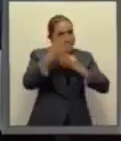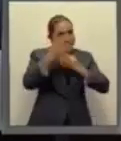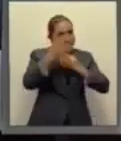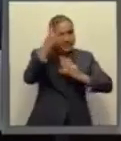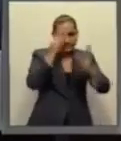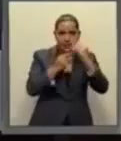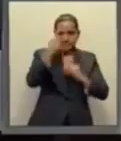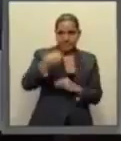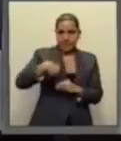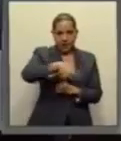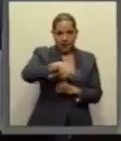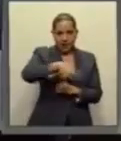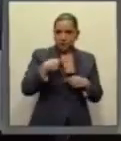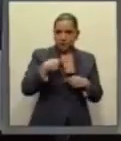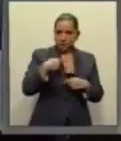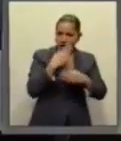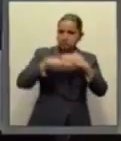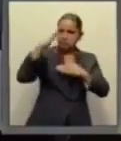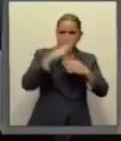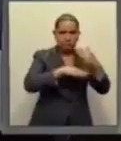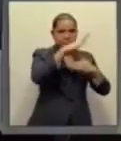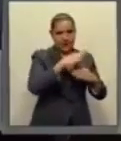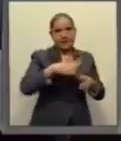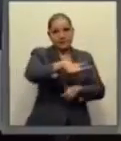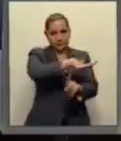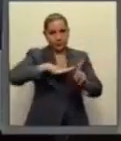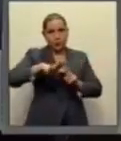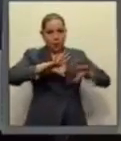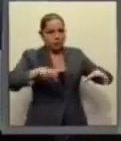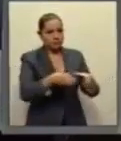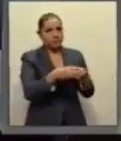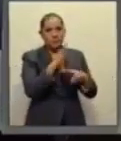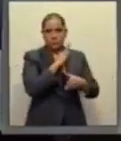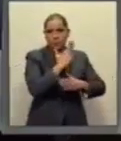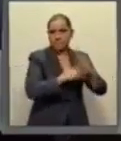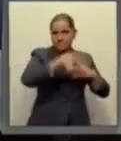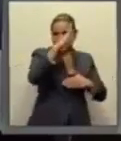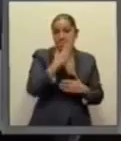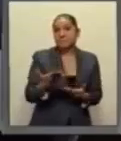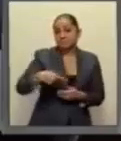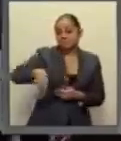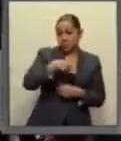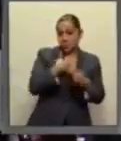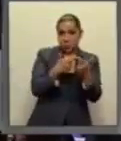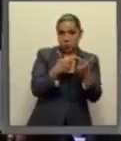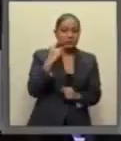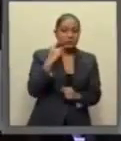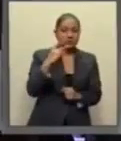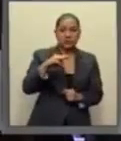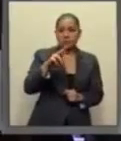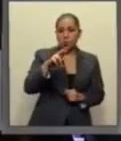y el engrandecimiento de los pueblos. En Morena hacemos votos porque estas palabras del Benemérito de las